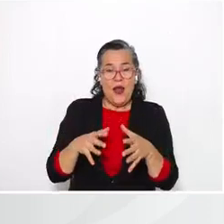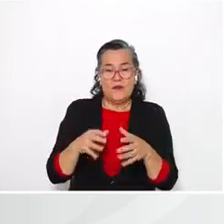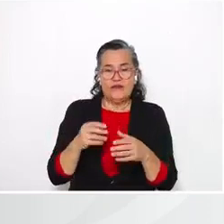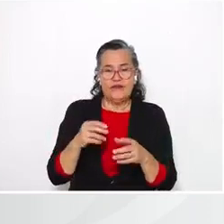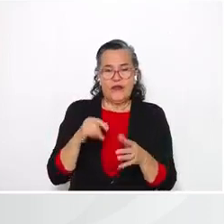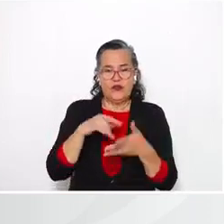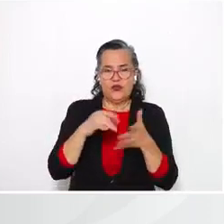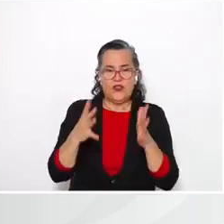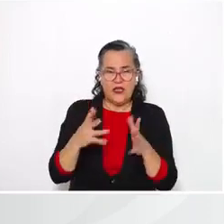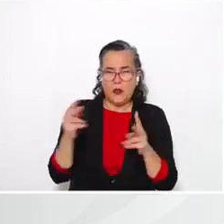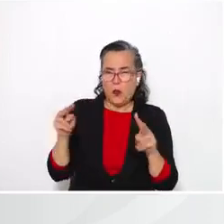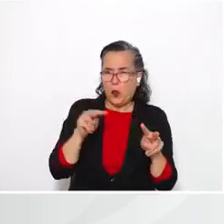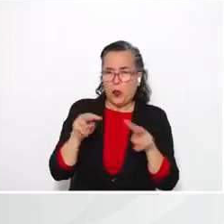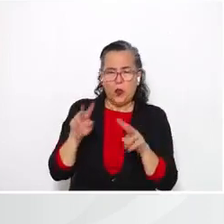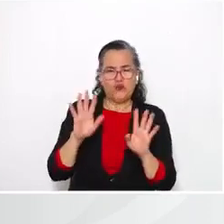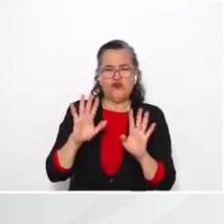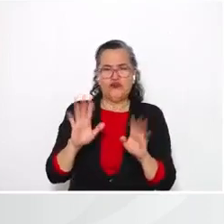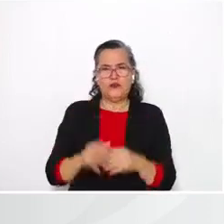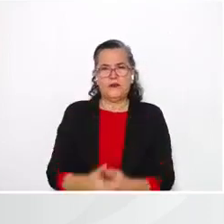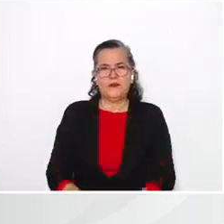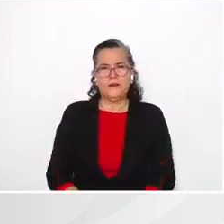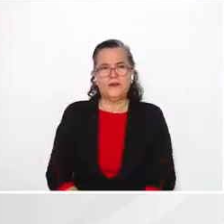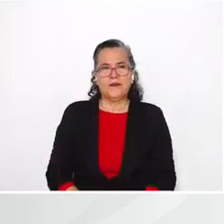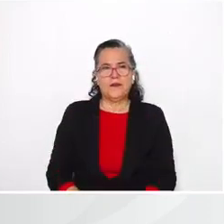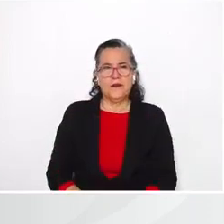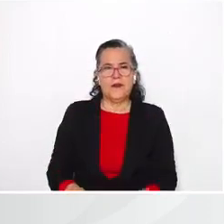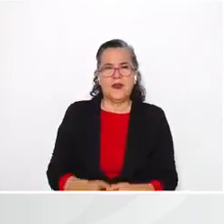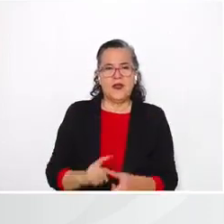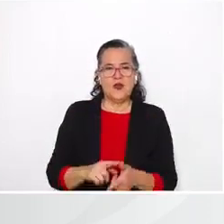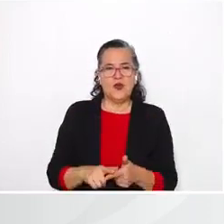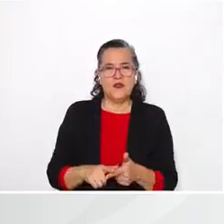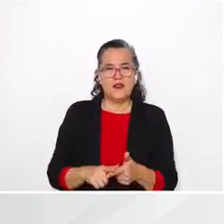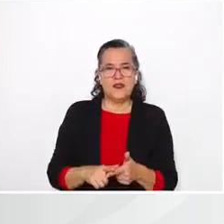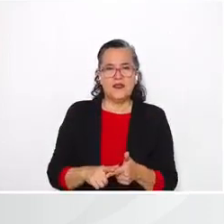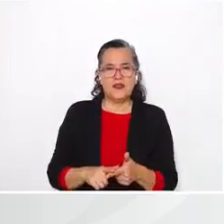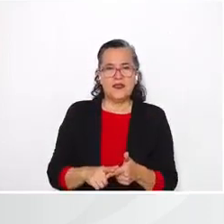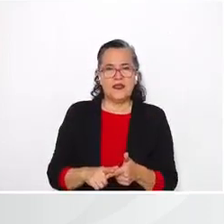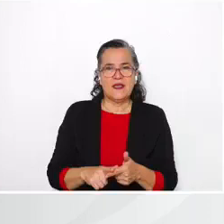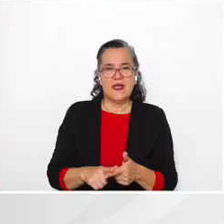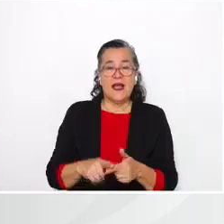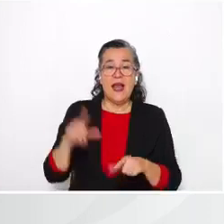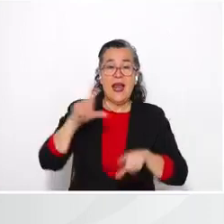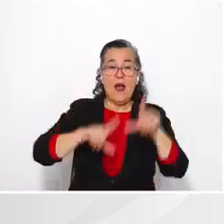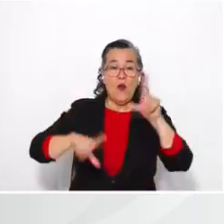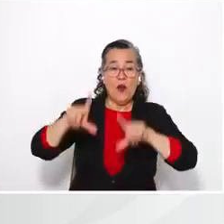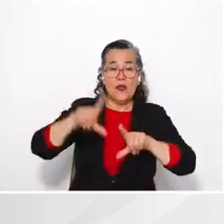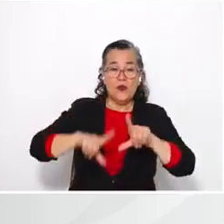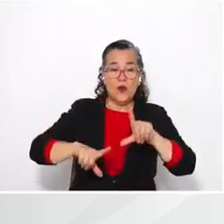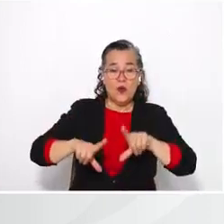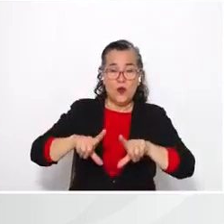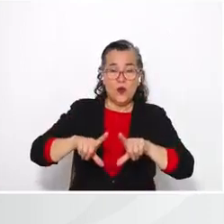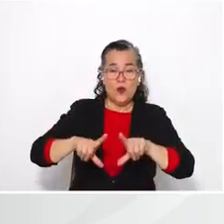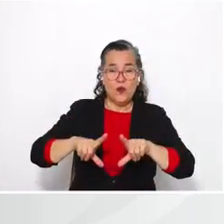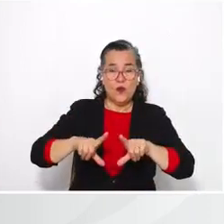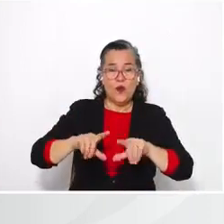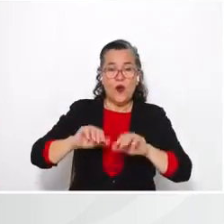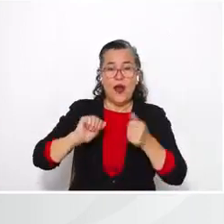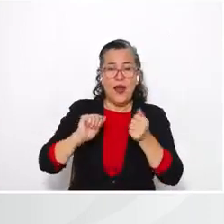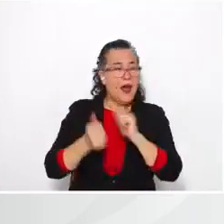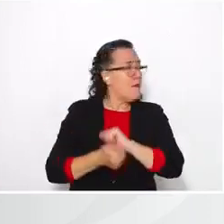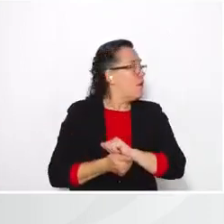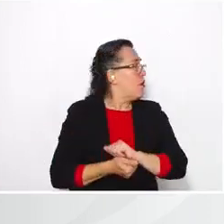slides, pero puede ir a hacer las prácticas afuera, luego el laboratorio y luego en el campo. Esta es